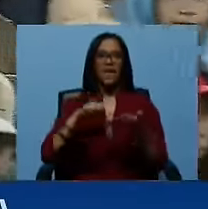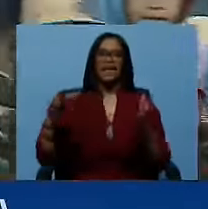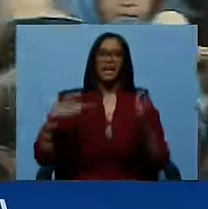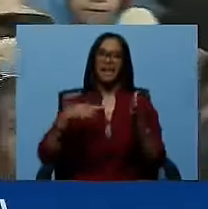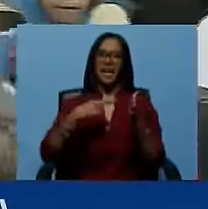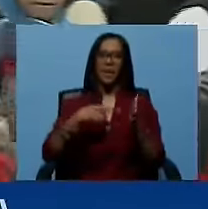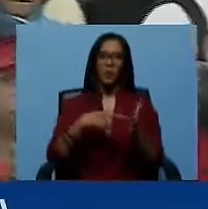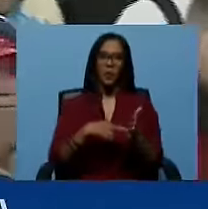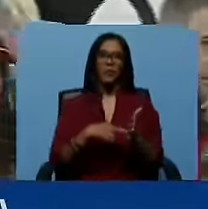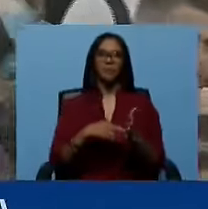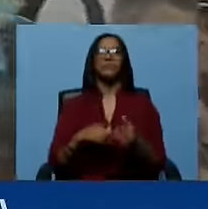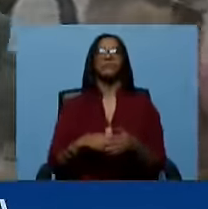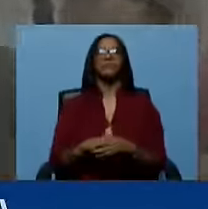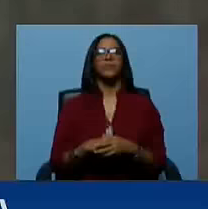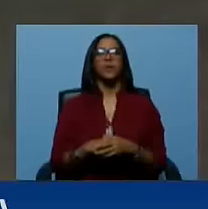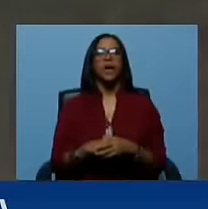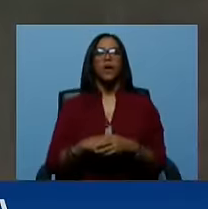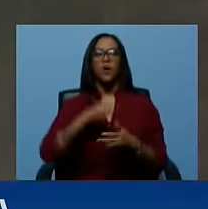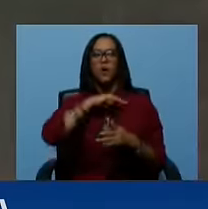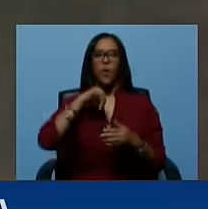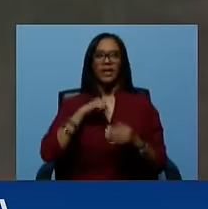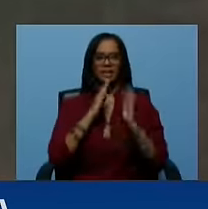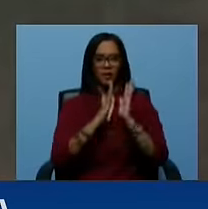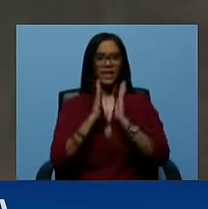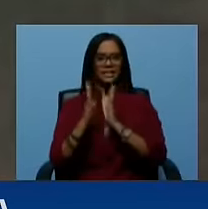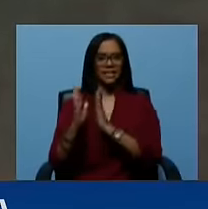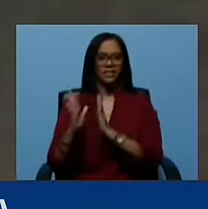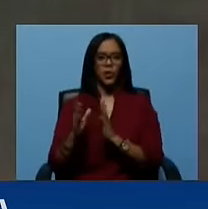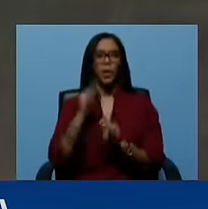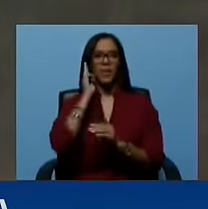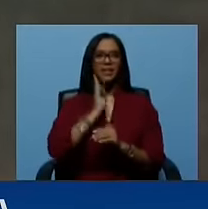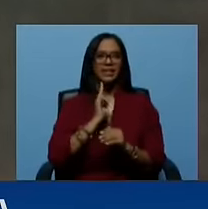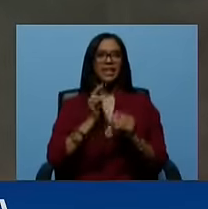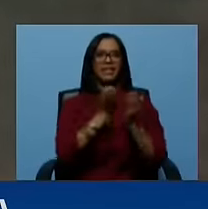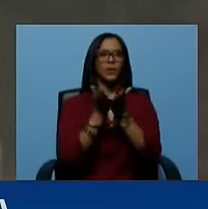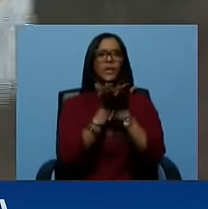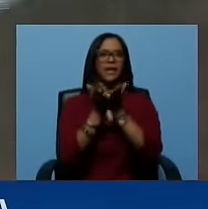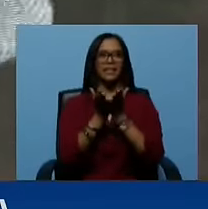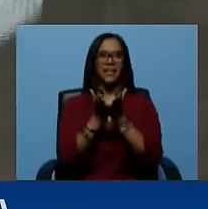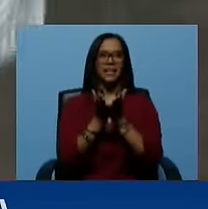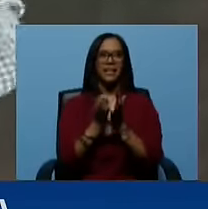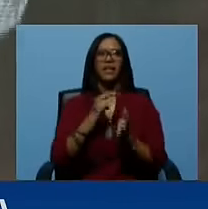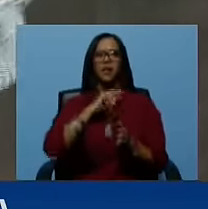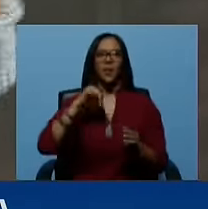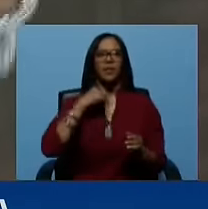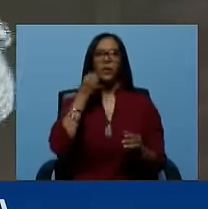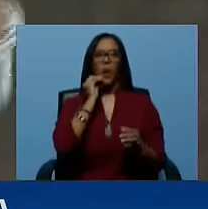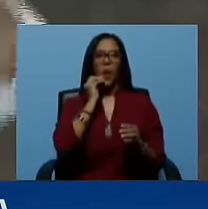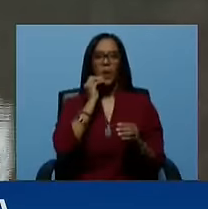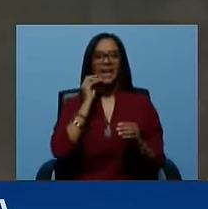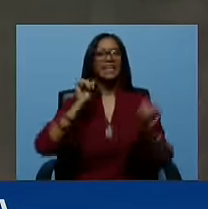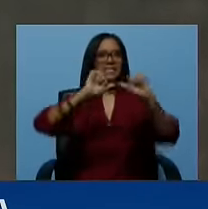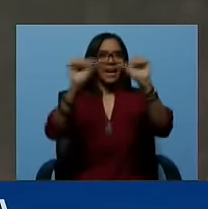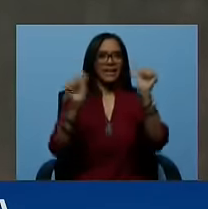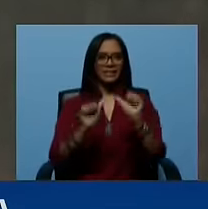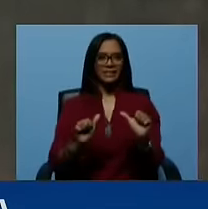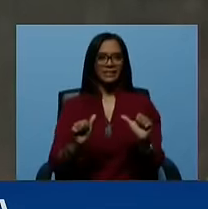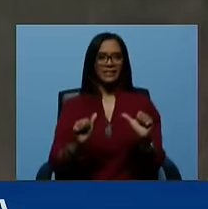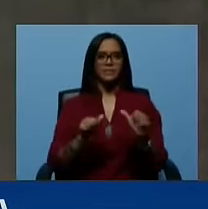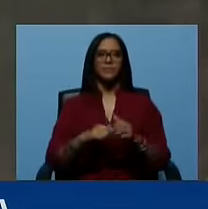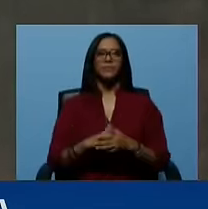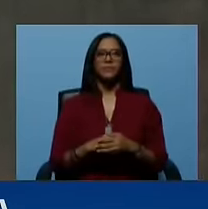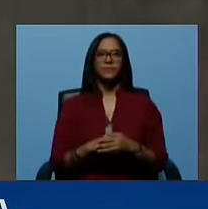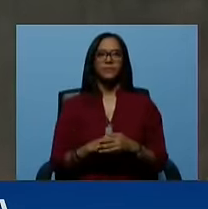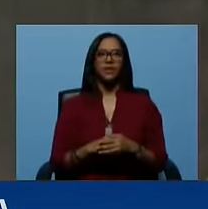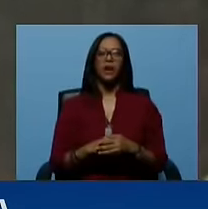y de Recreadoras, con nuestra organización bolivariana estudiantil, con nuestros jóvenes artistas, con